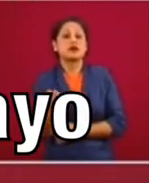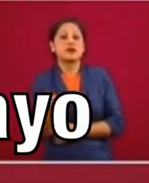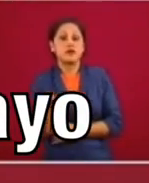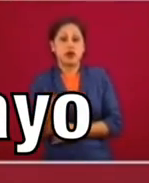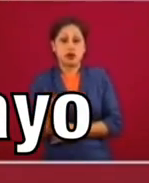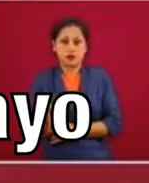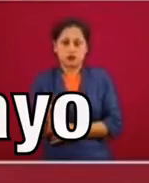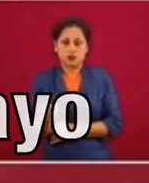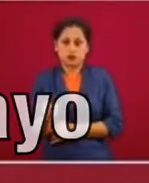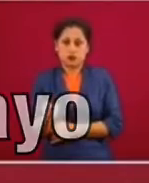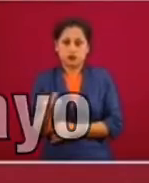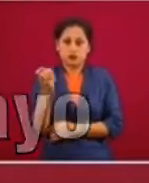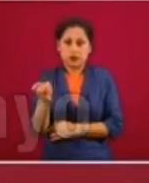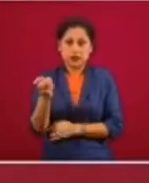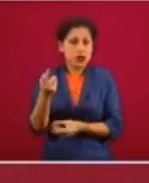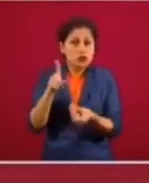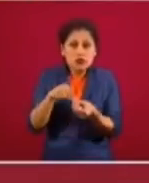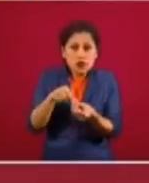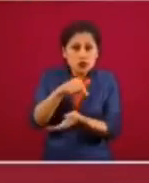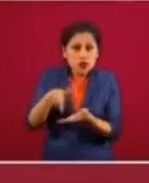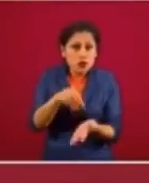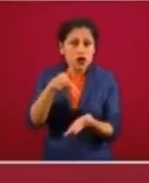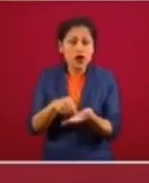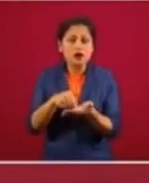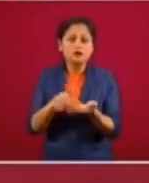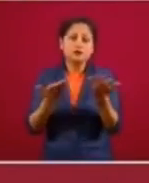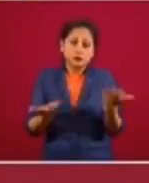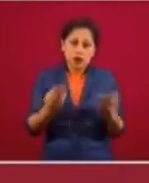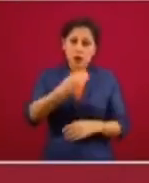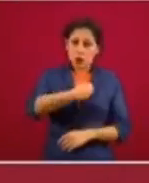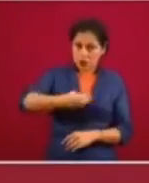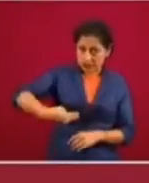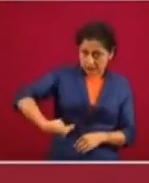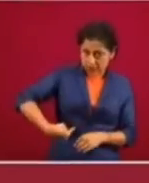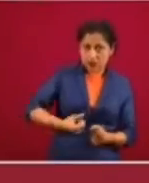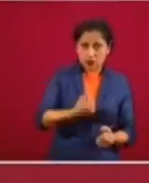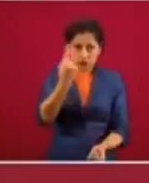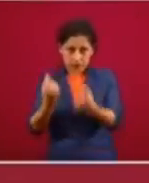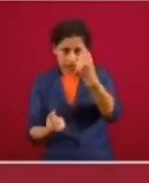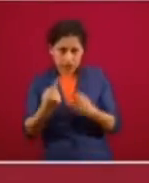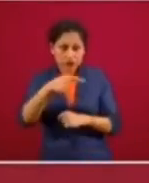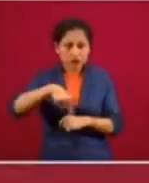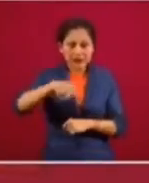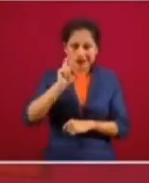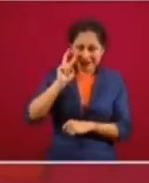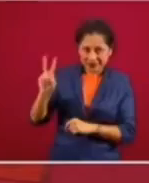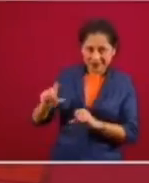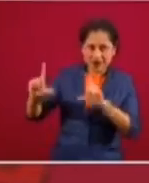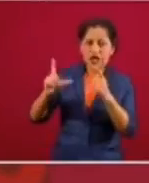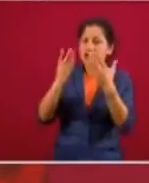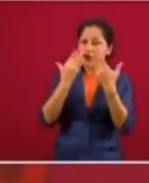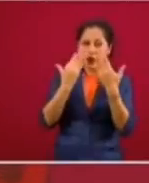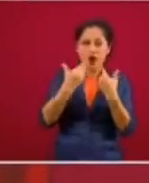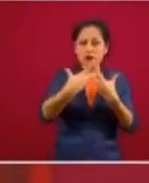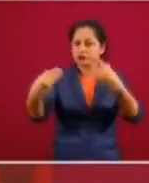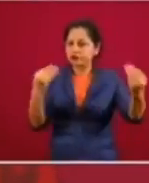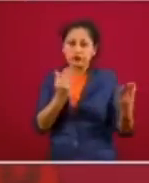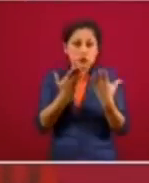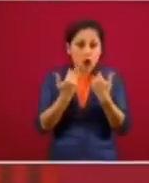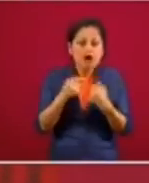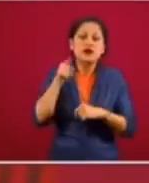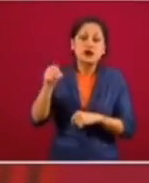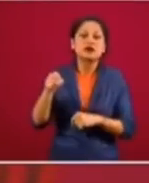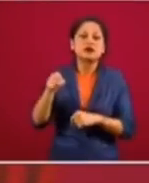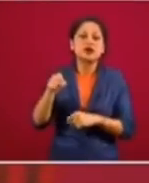mayo en los municipios donde no hay casos de coronavirus,